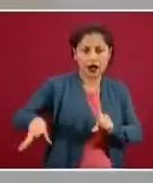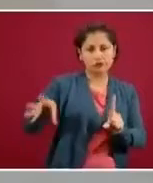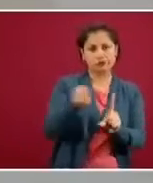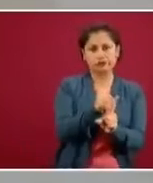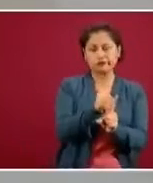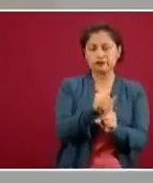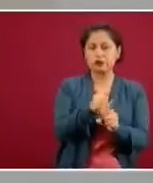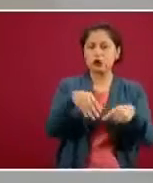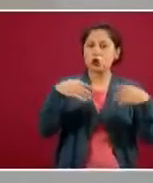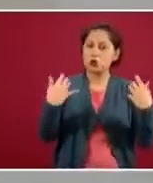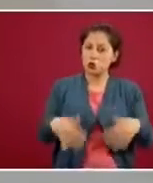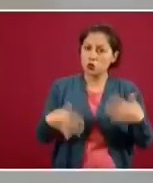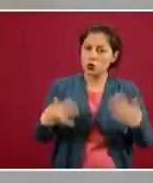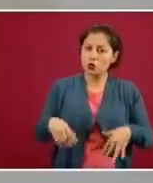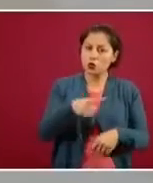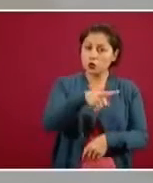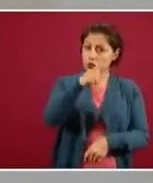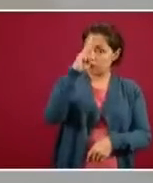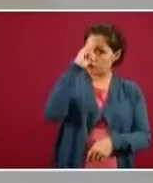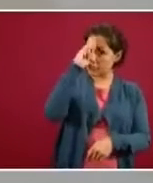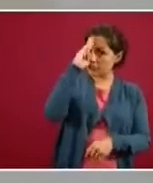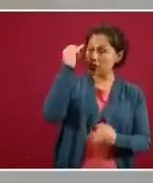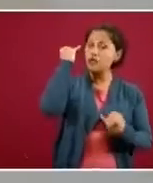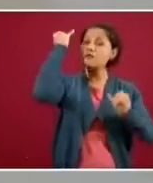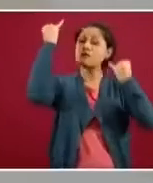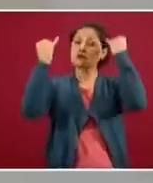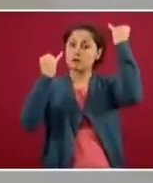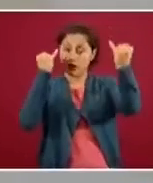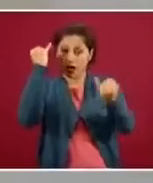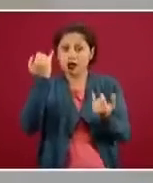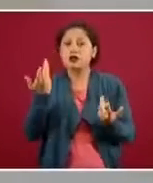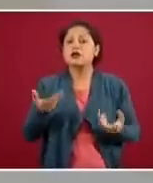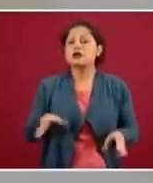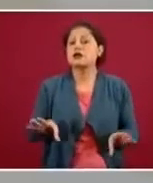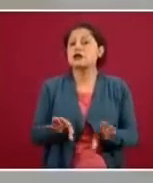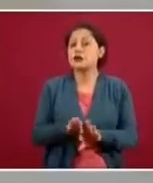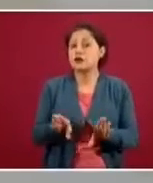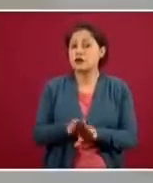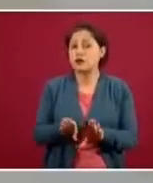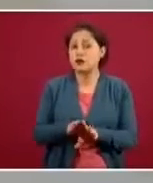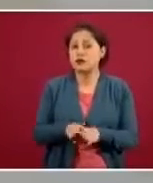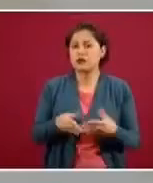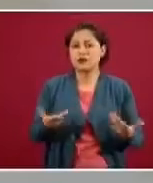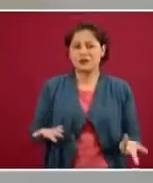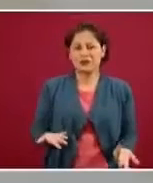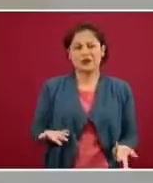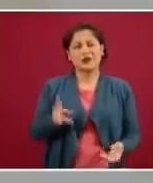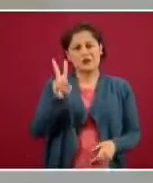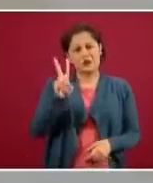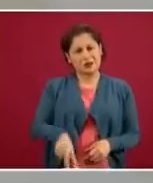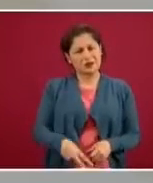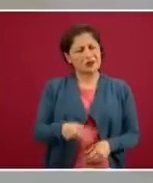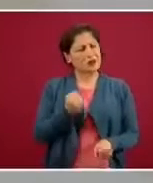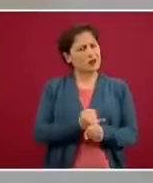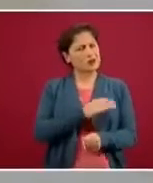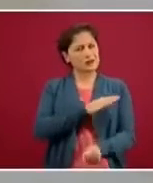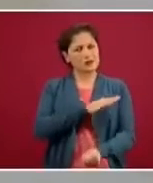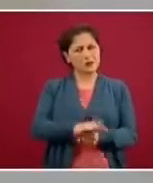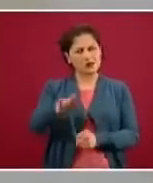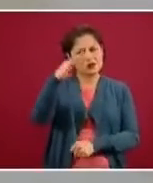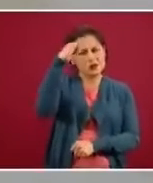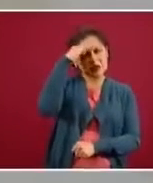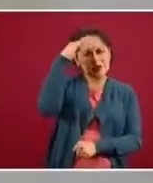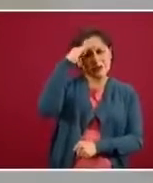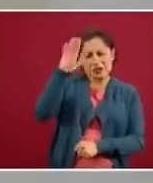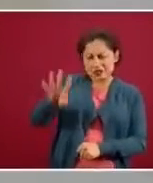sea, es increíble pensar que alguien pueda considerar sensato atacar a un miembro del personal